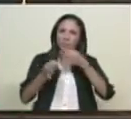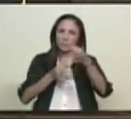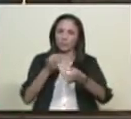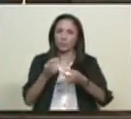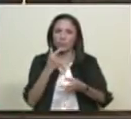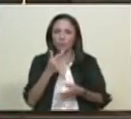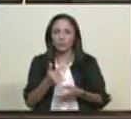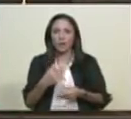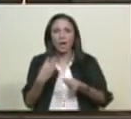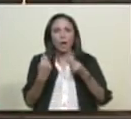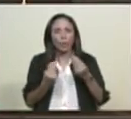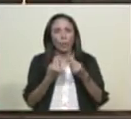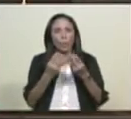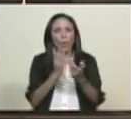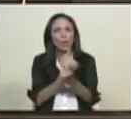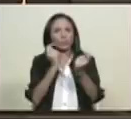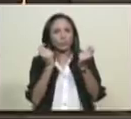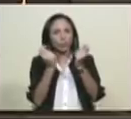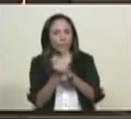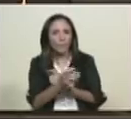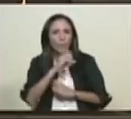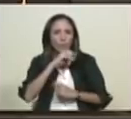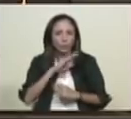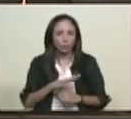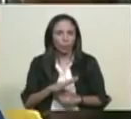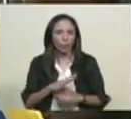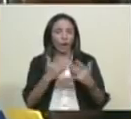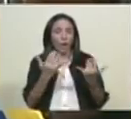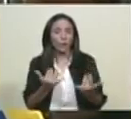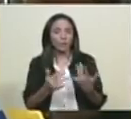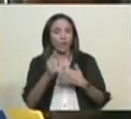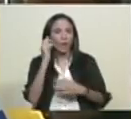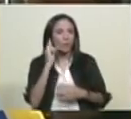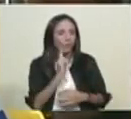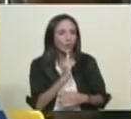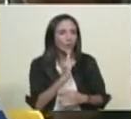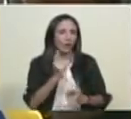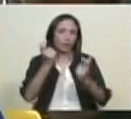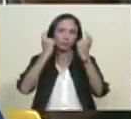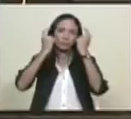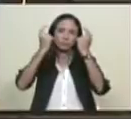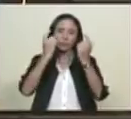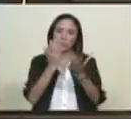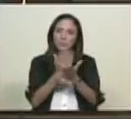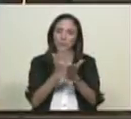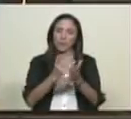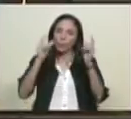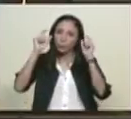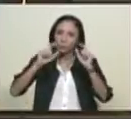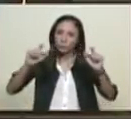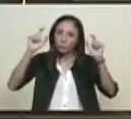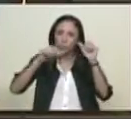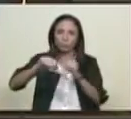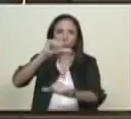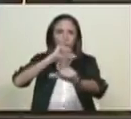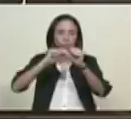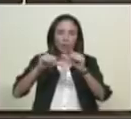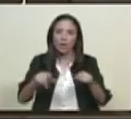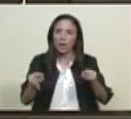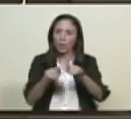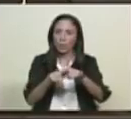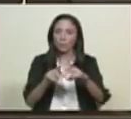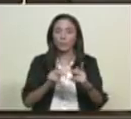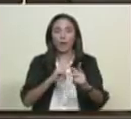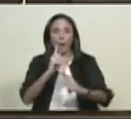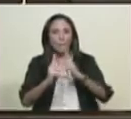virtudes republicanas, gracias al inmenso esfuerzo, la Constitución, producto del proceso popular